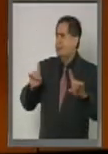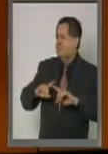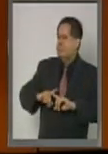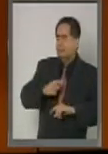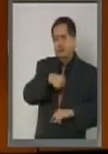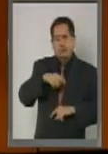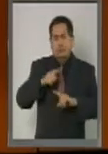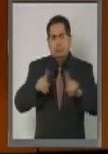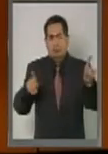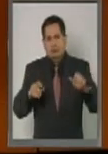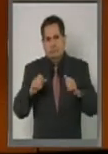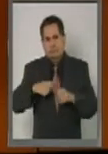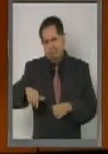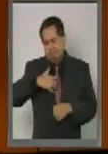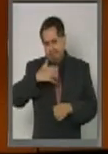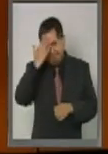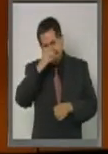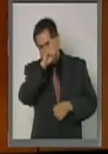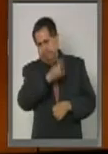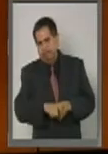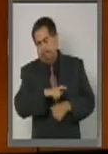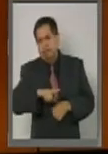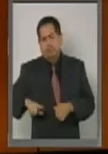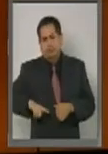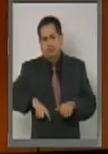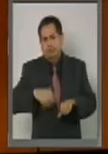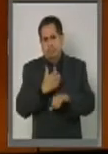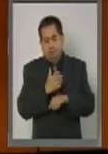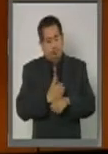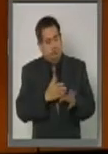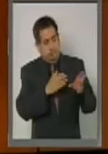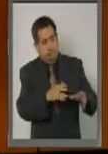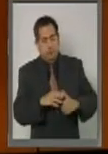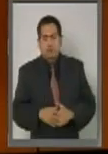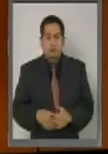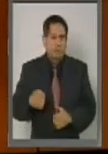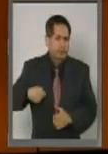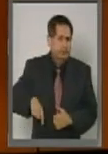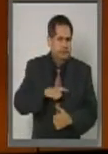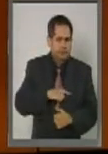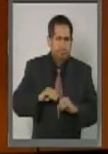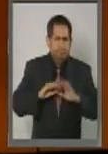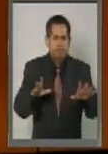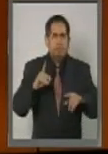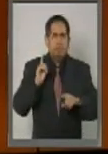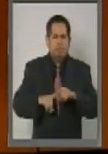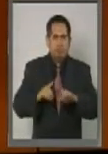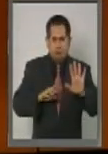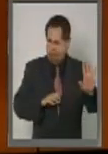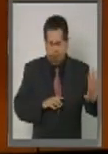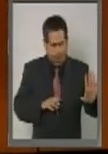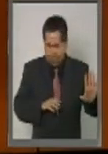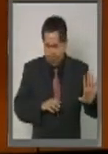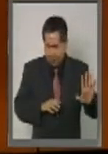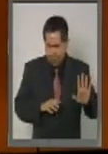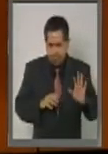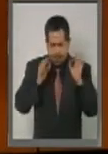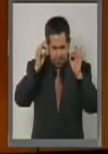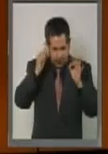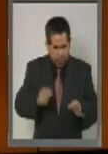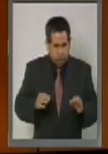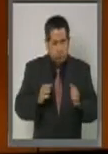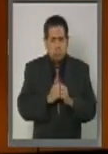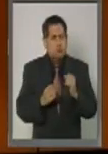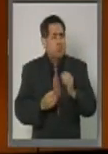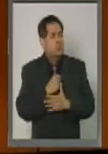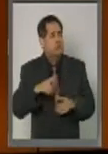conocidas con el gobierno de los Estados Unidos. Hemos logrado, sin embargo, institucionalizar el diálogo con el nuevo